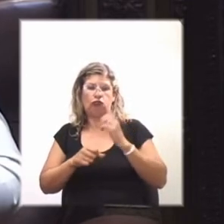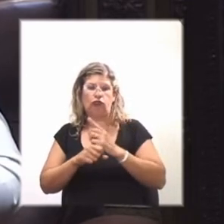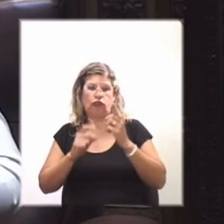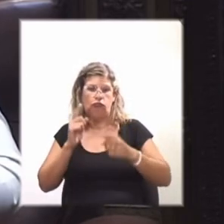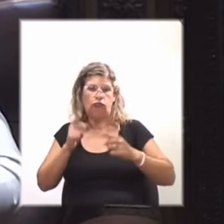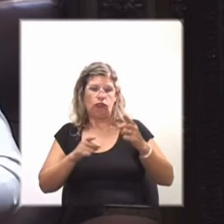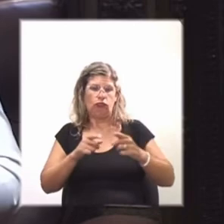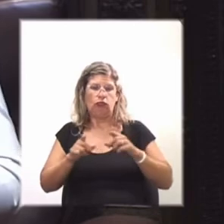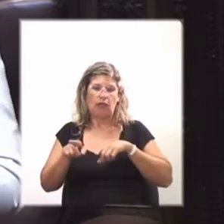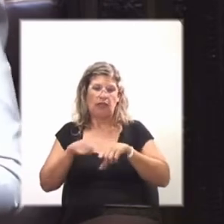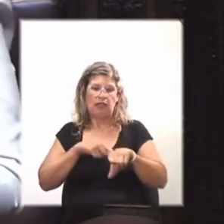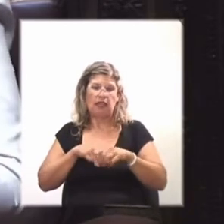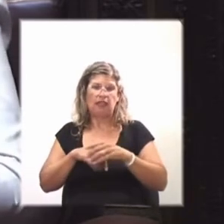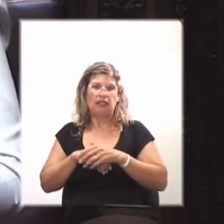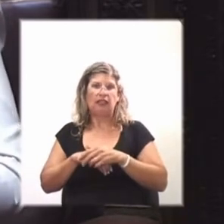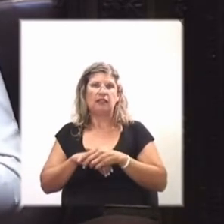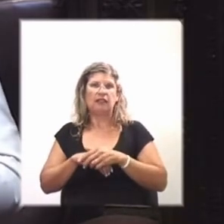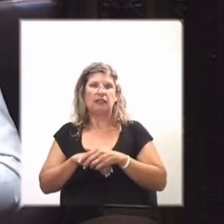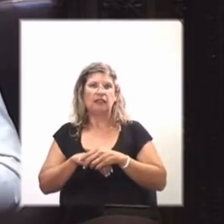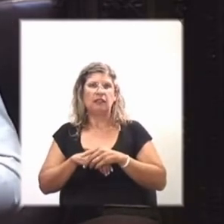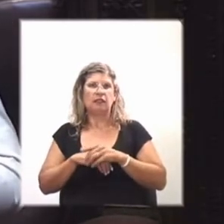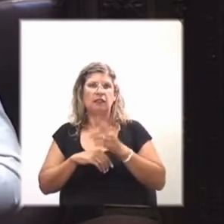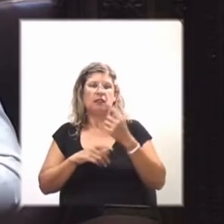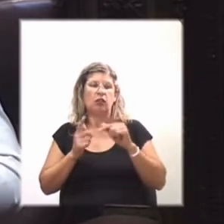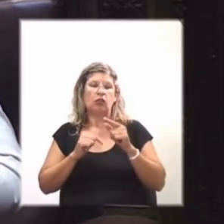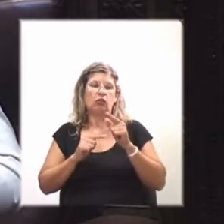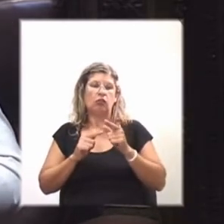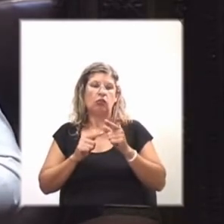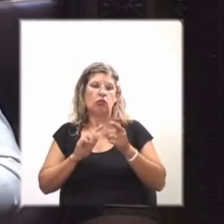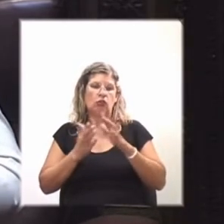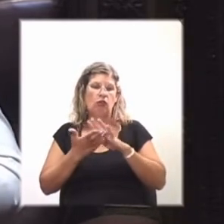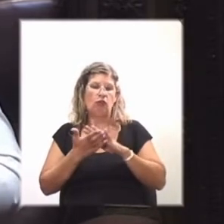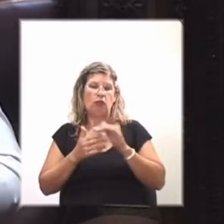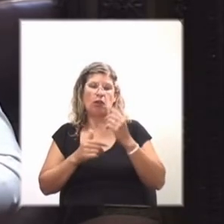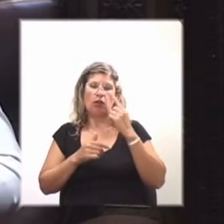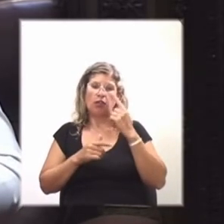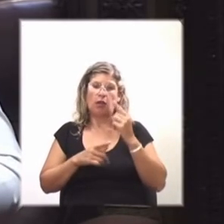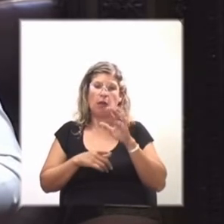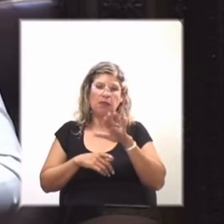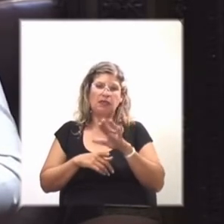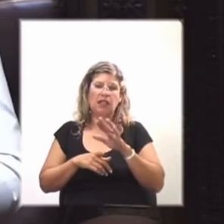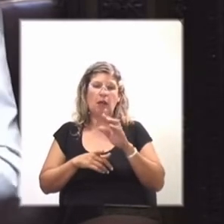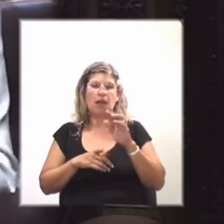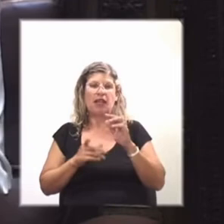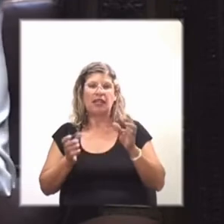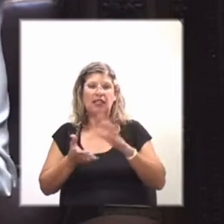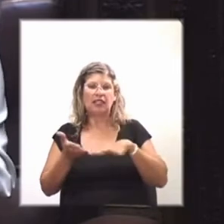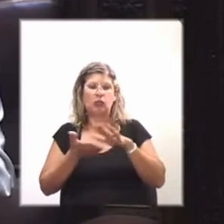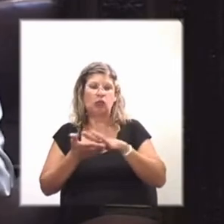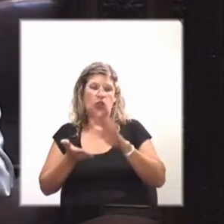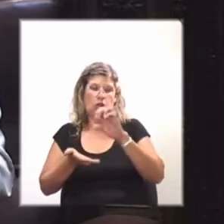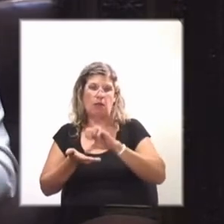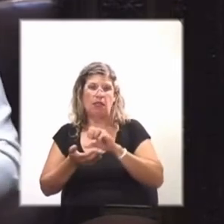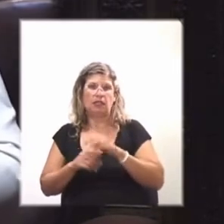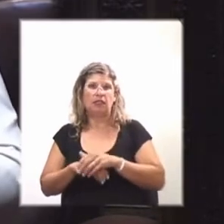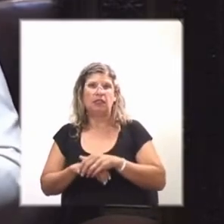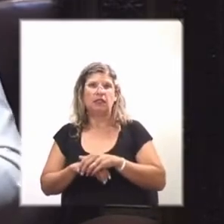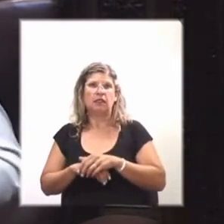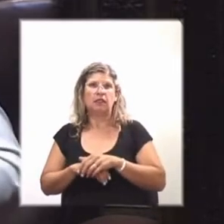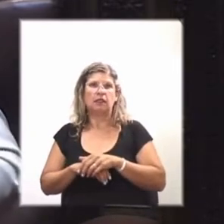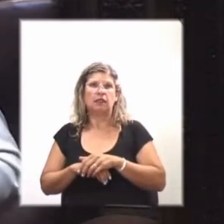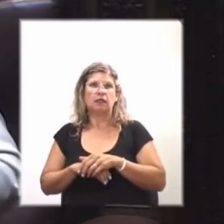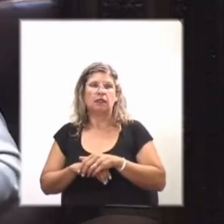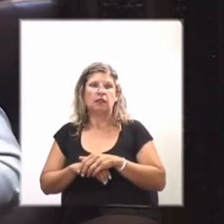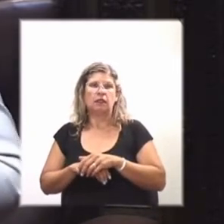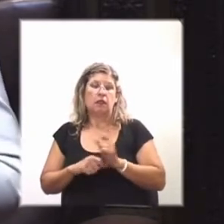directa y fundada de acuerdo a lo que pensaban que estaba sucediendo en el país. Y ni que hablar de